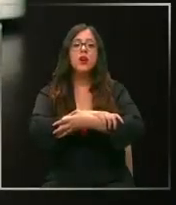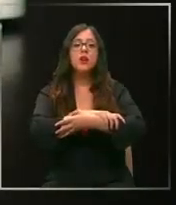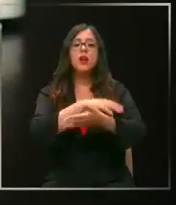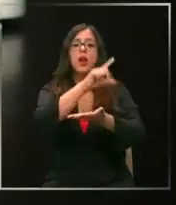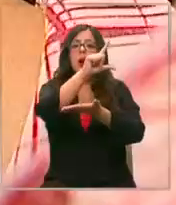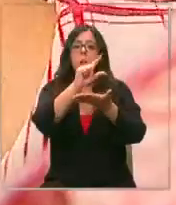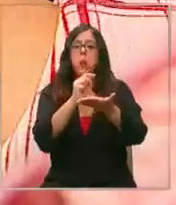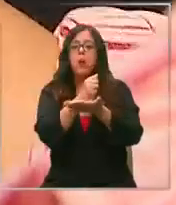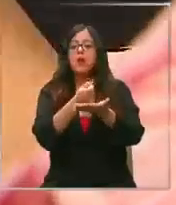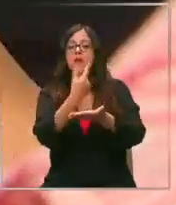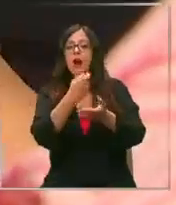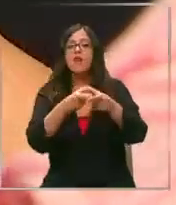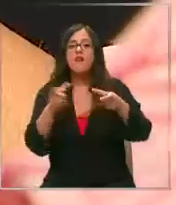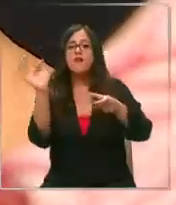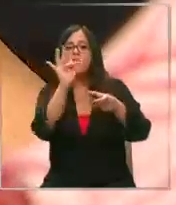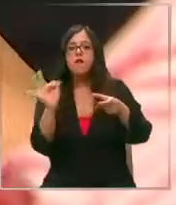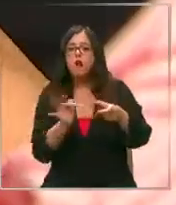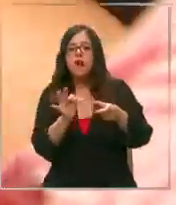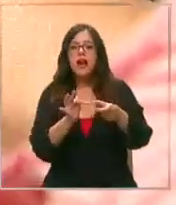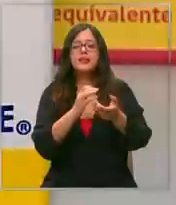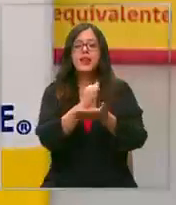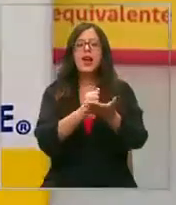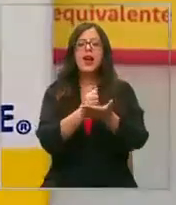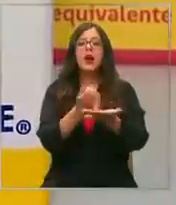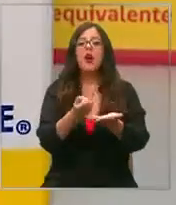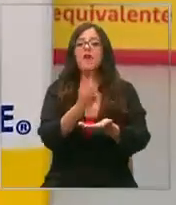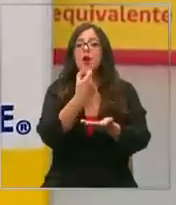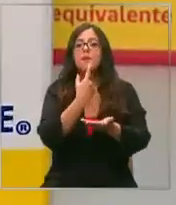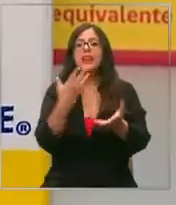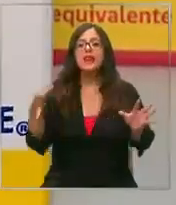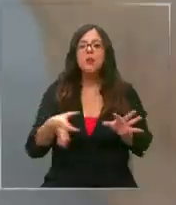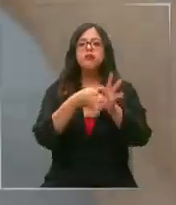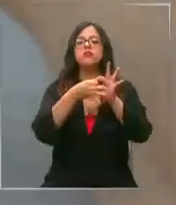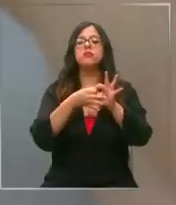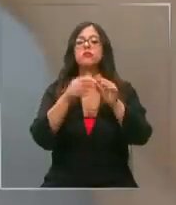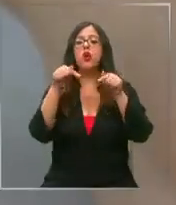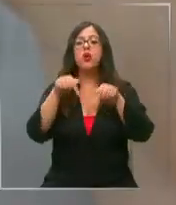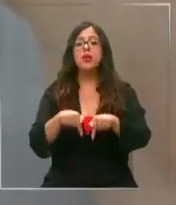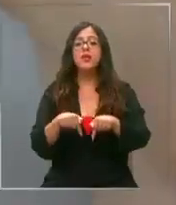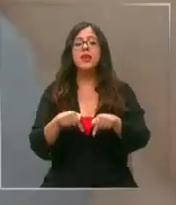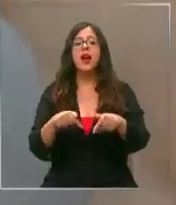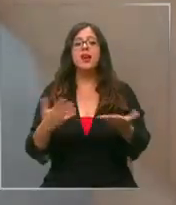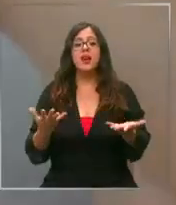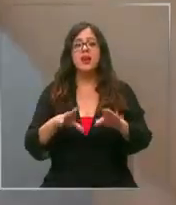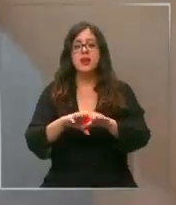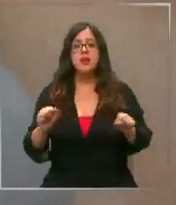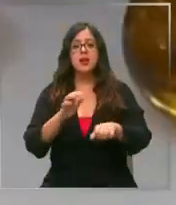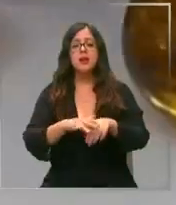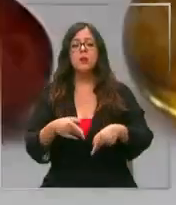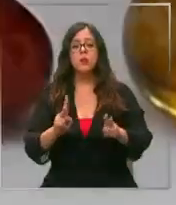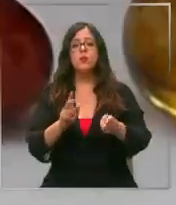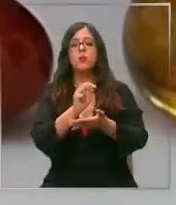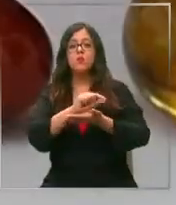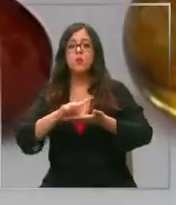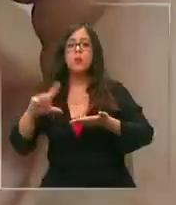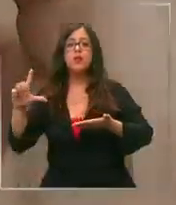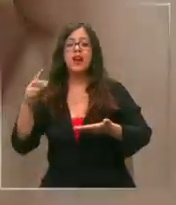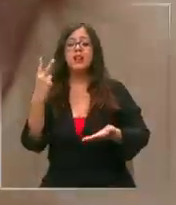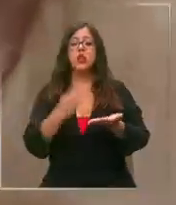de medicamentos de Fonasa con cadenas de farmacias. Esta jornada entró en vigencia el acuerdo que permitió aumentar